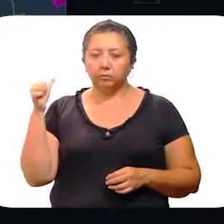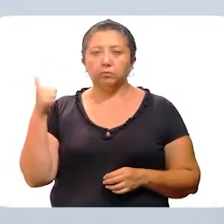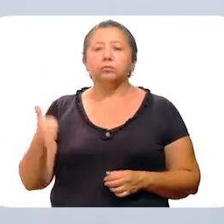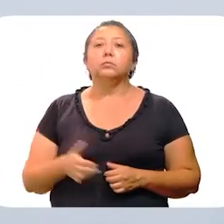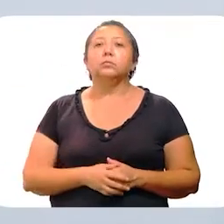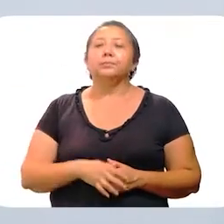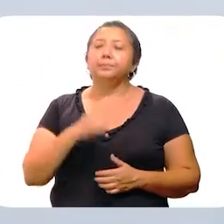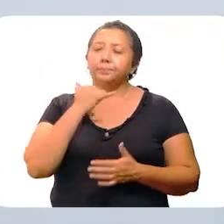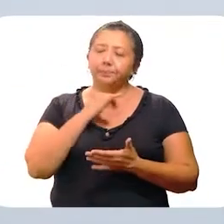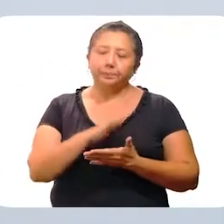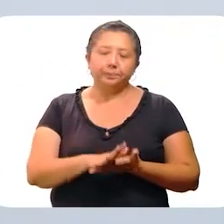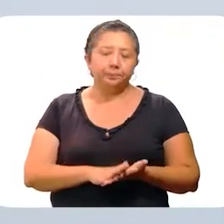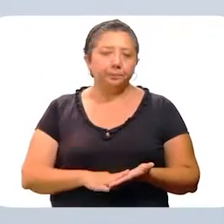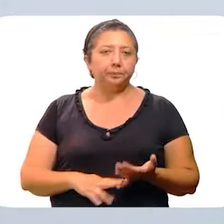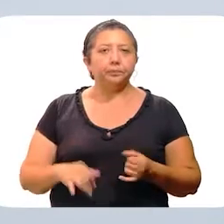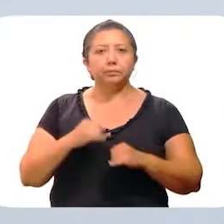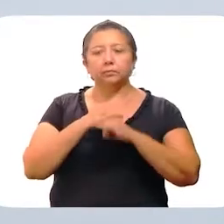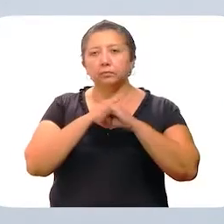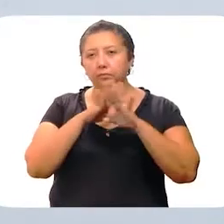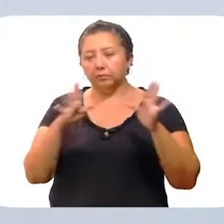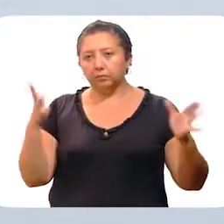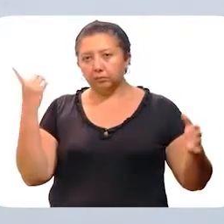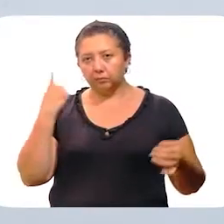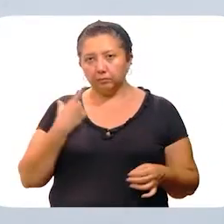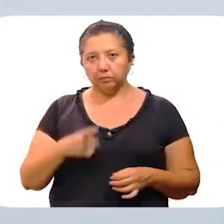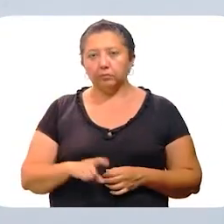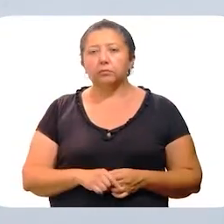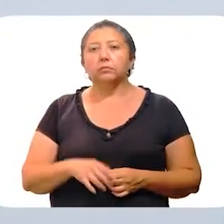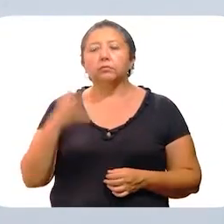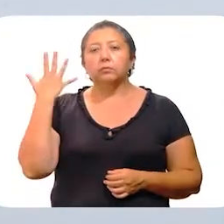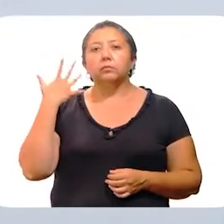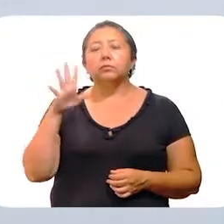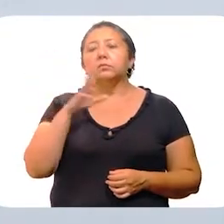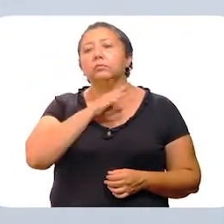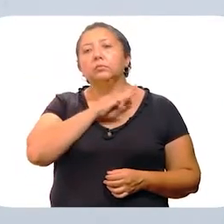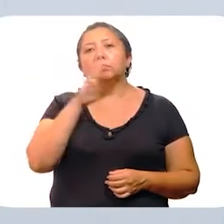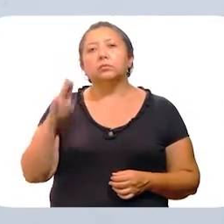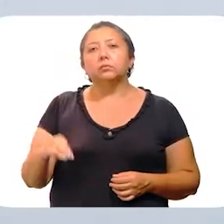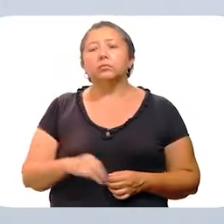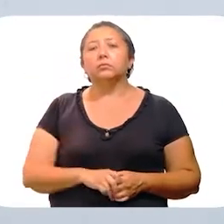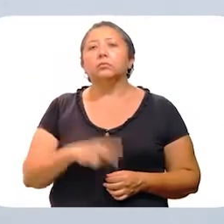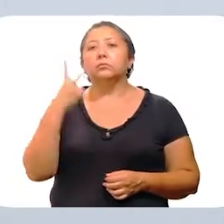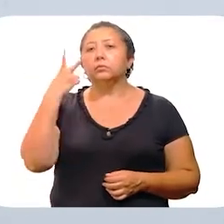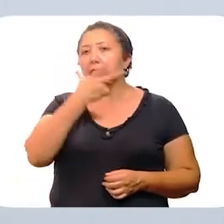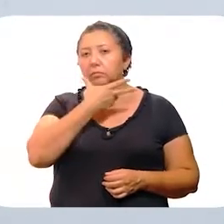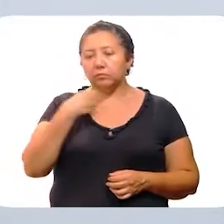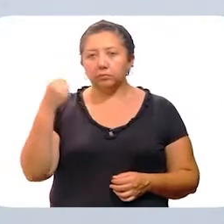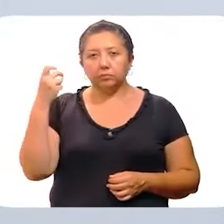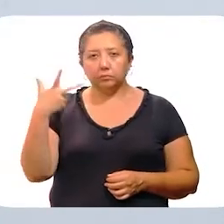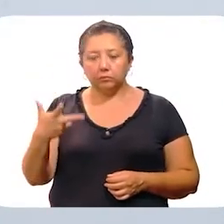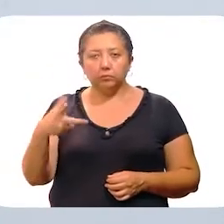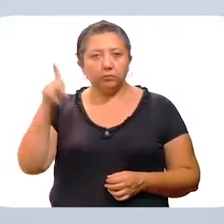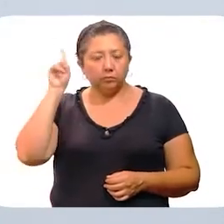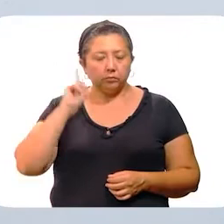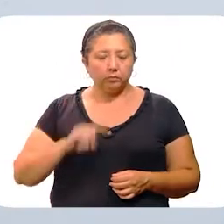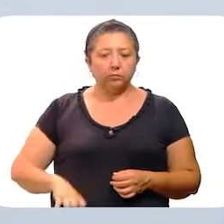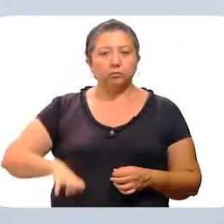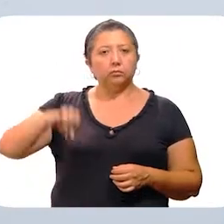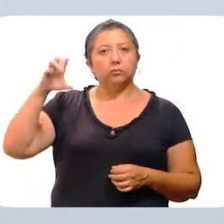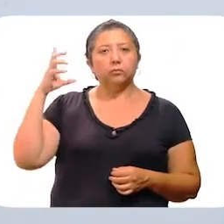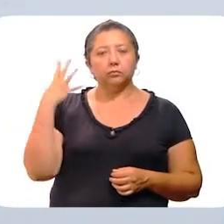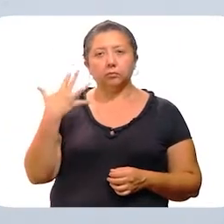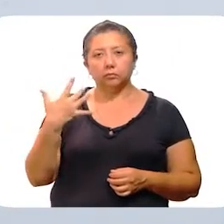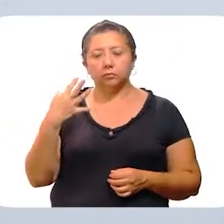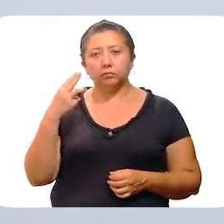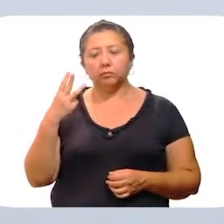4,506. Lamentablemente, en este parte médico informamos de 10 fallecimientos. Son 2 hombres y 8 mujeres, de un rango de edad